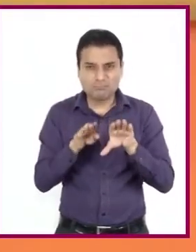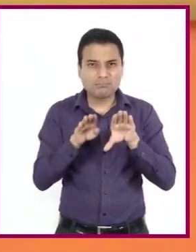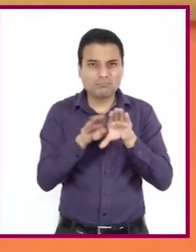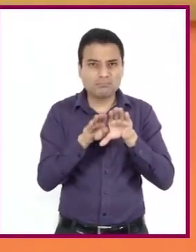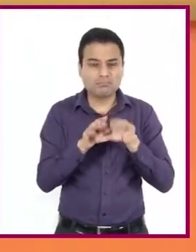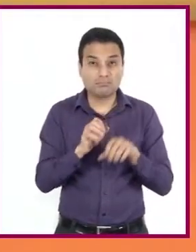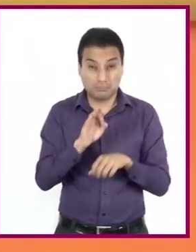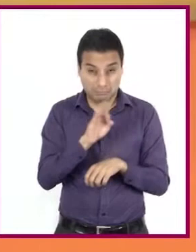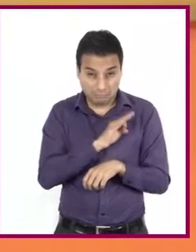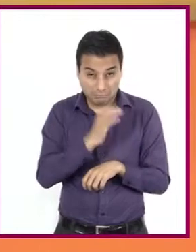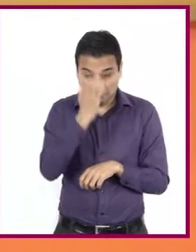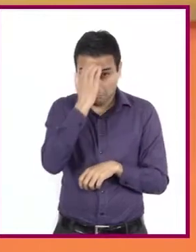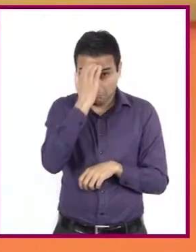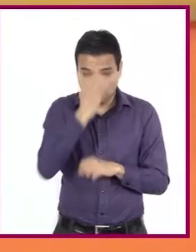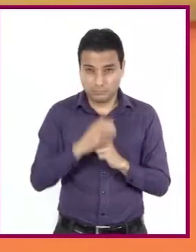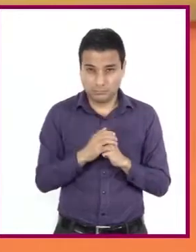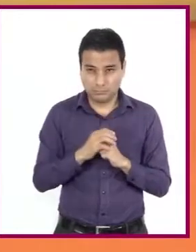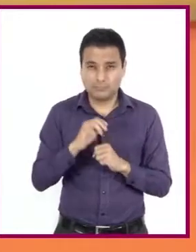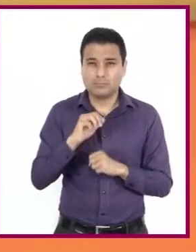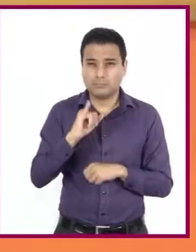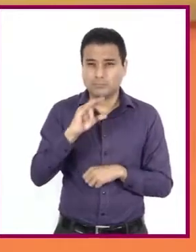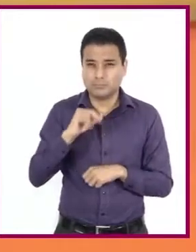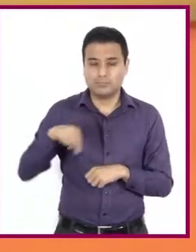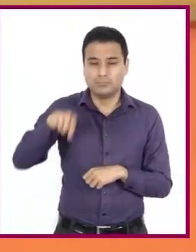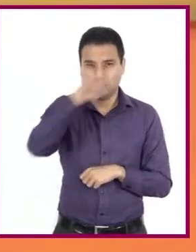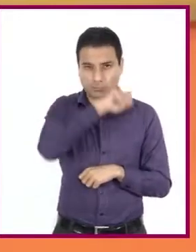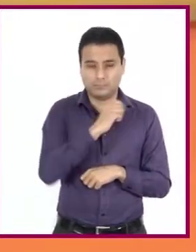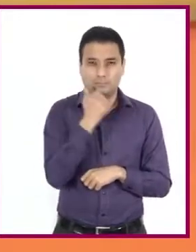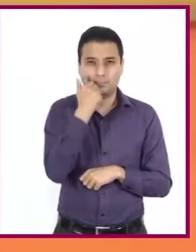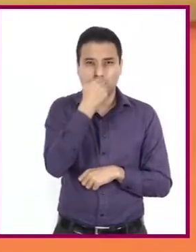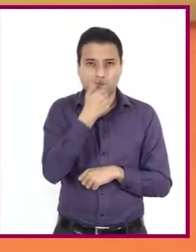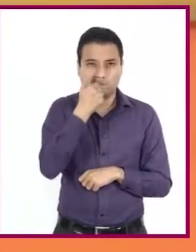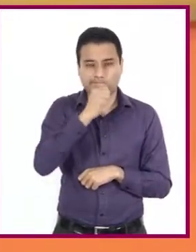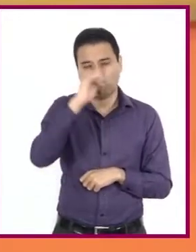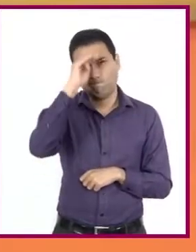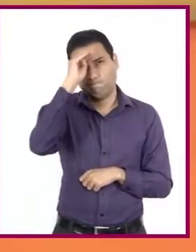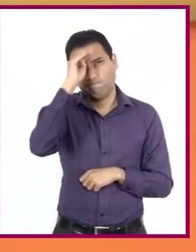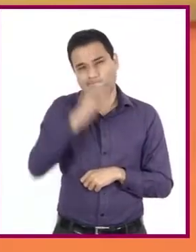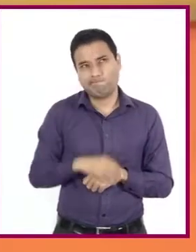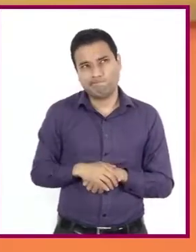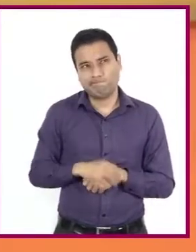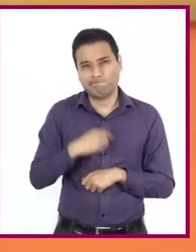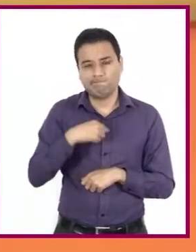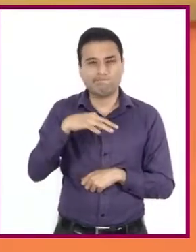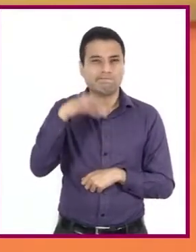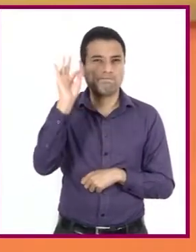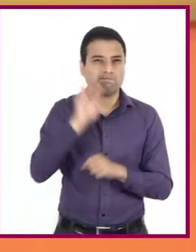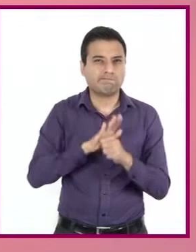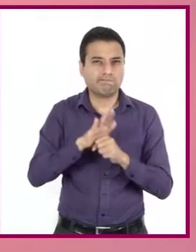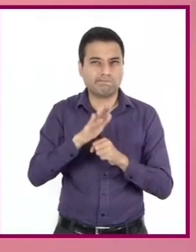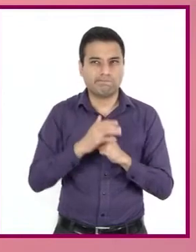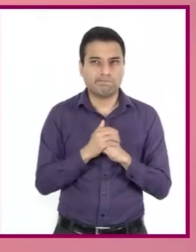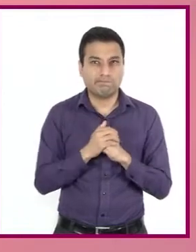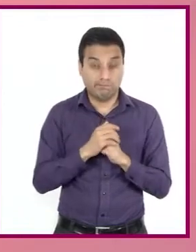los alumnos conozcan cuáles son y vayan pensando y eligiendo las fuentes que podrían usar para crear su propio